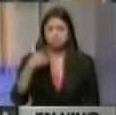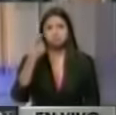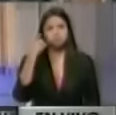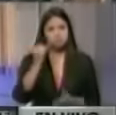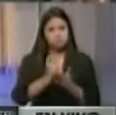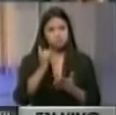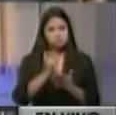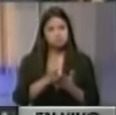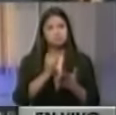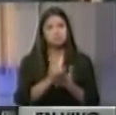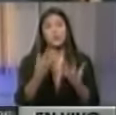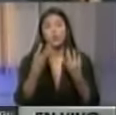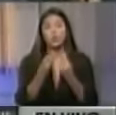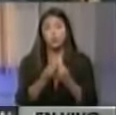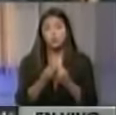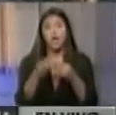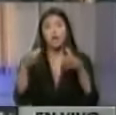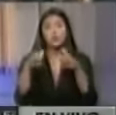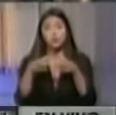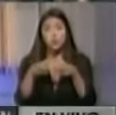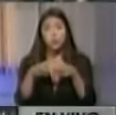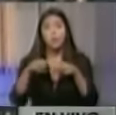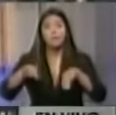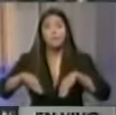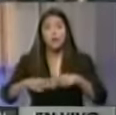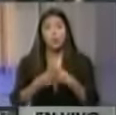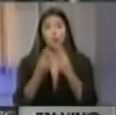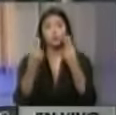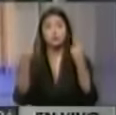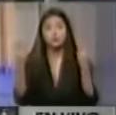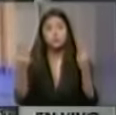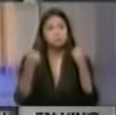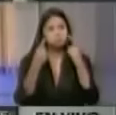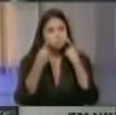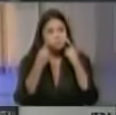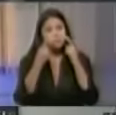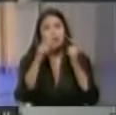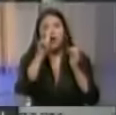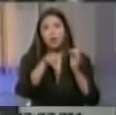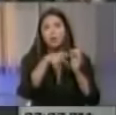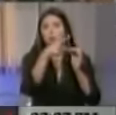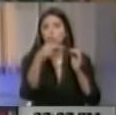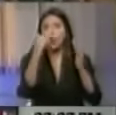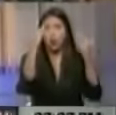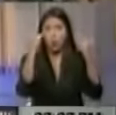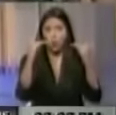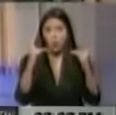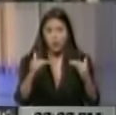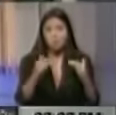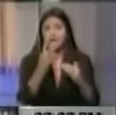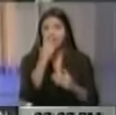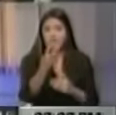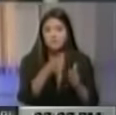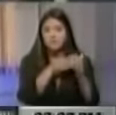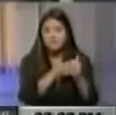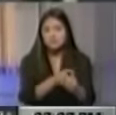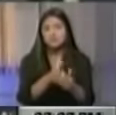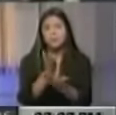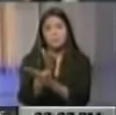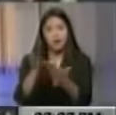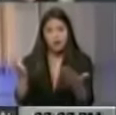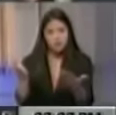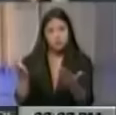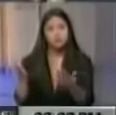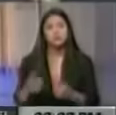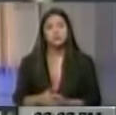verificar conjuntamente con el bloque de defensores públicos de Mercosur el cumplimiento del cronograma que establecimos para las visitas guiadas para ellos.